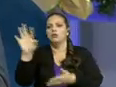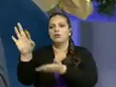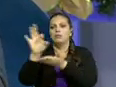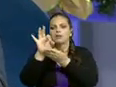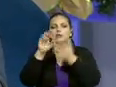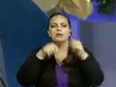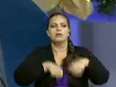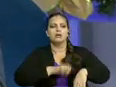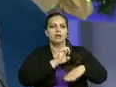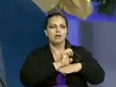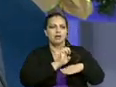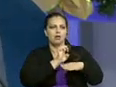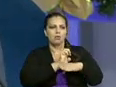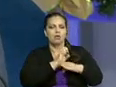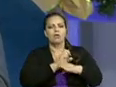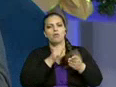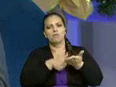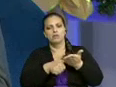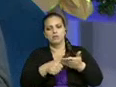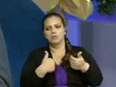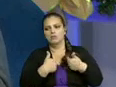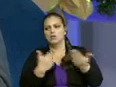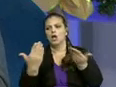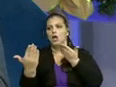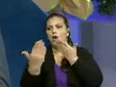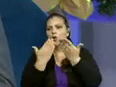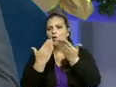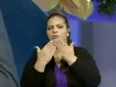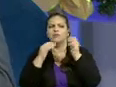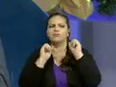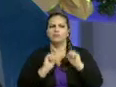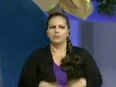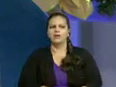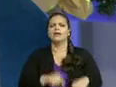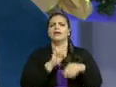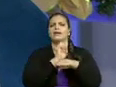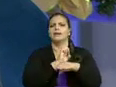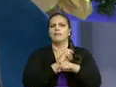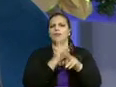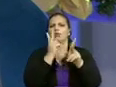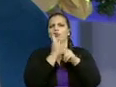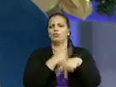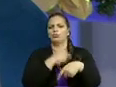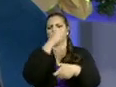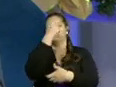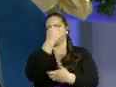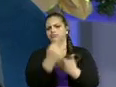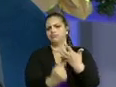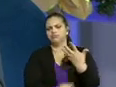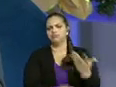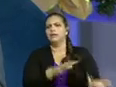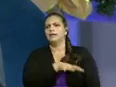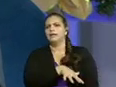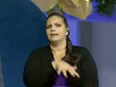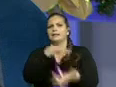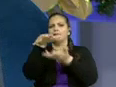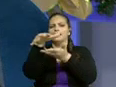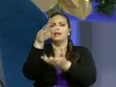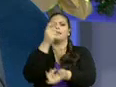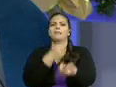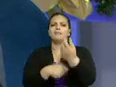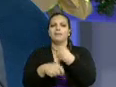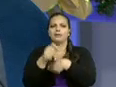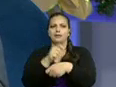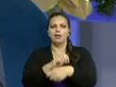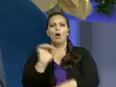favorablemente al comercio exterior del país, que más productos ecuatorianos ingresen a este importante mercado mundial como lo